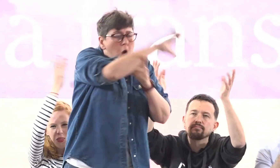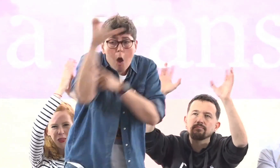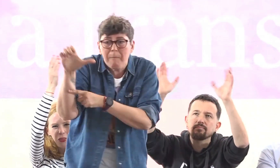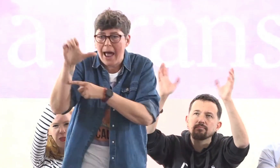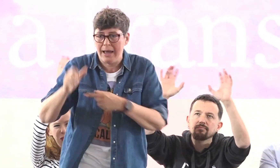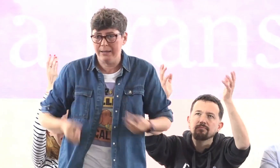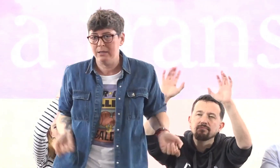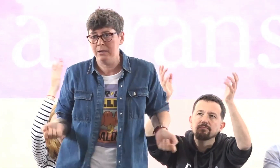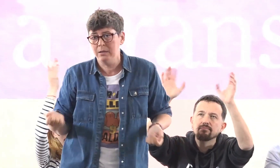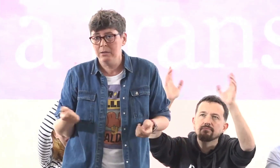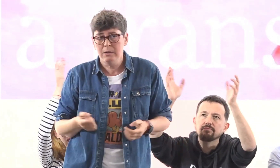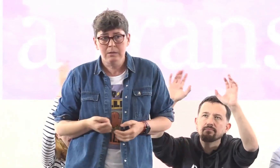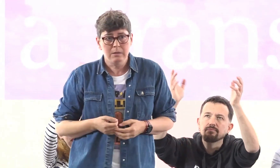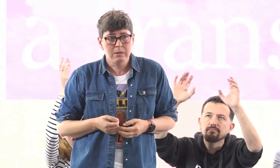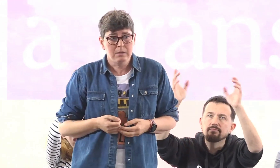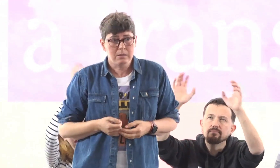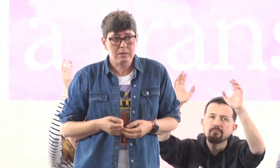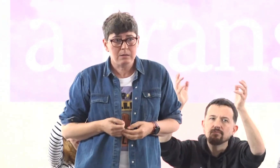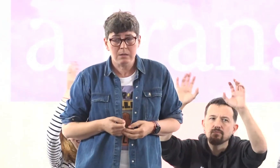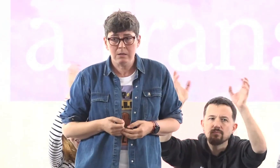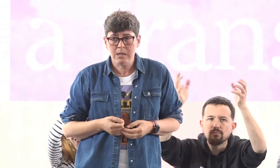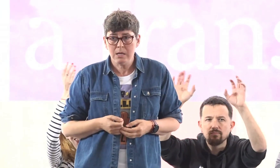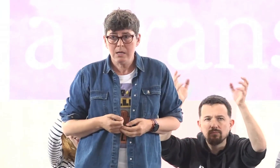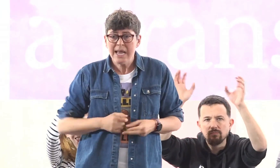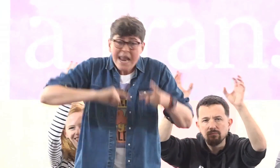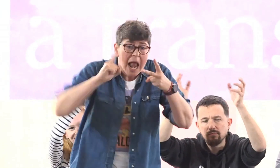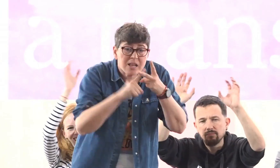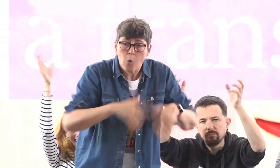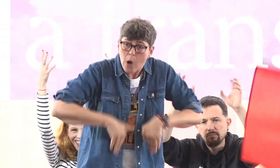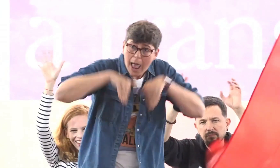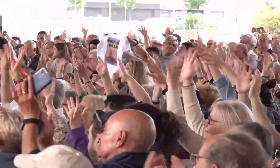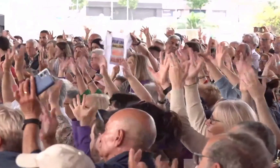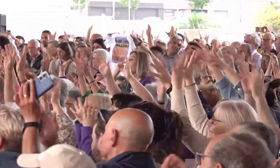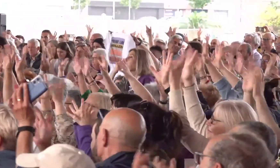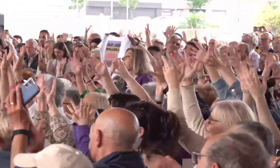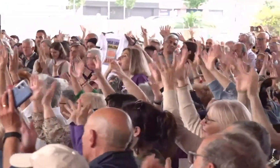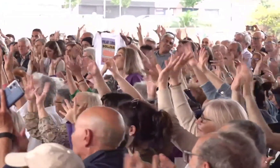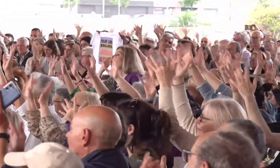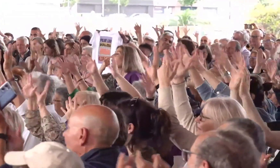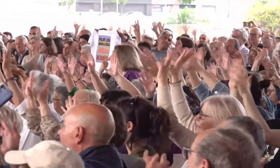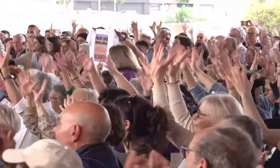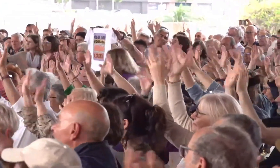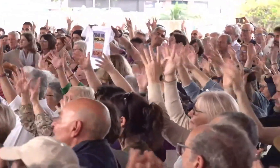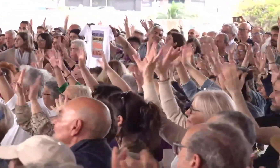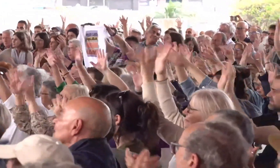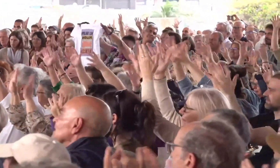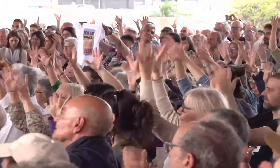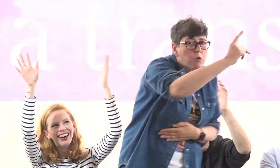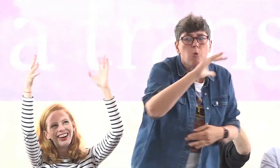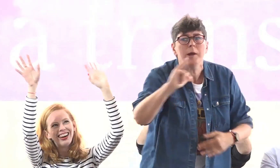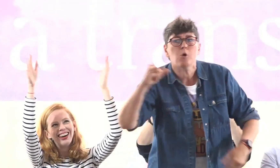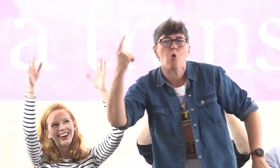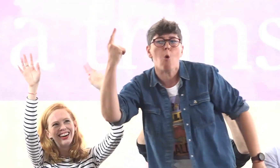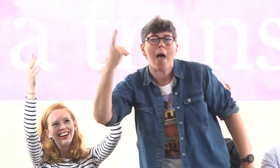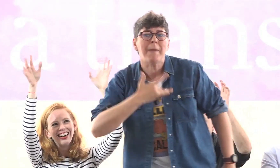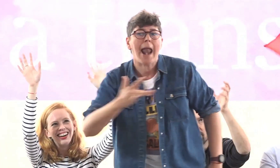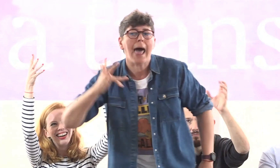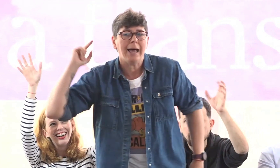la primera candidata sorda. Y en España y en Europa, lo soy. Y la segunda candidata